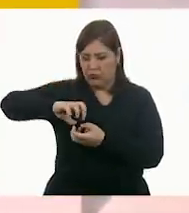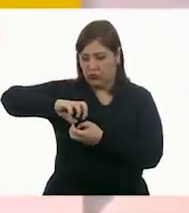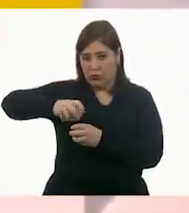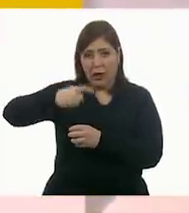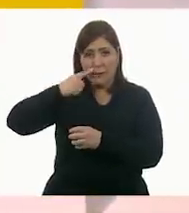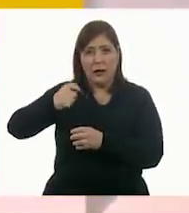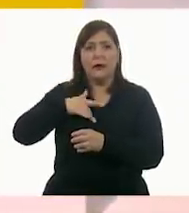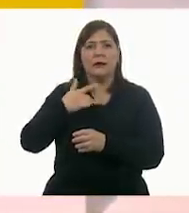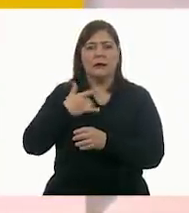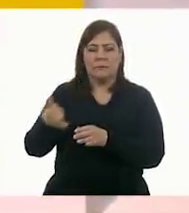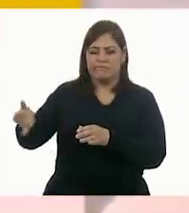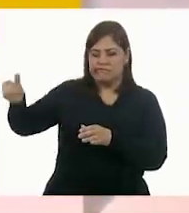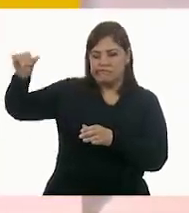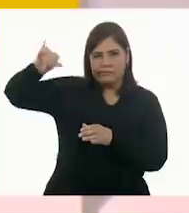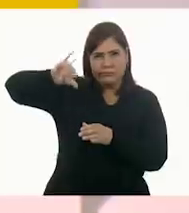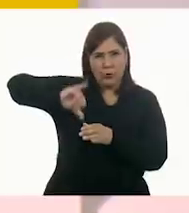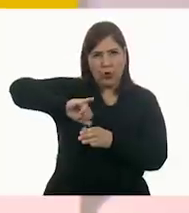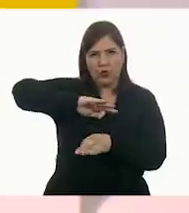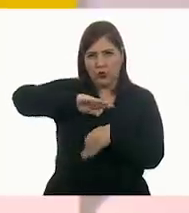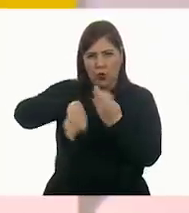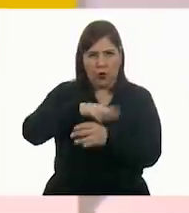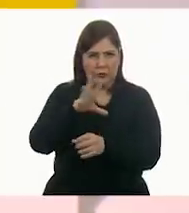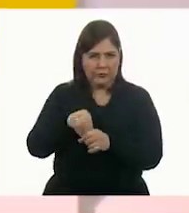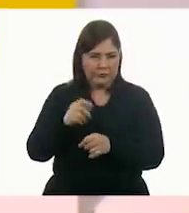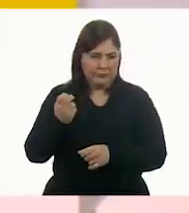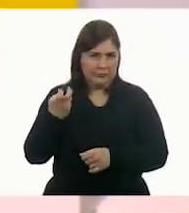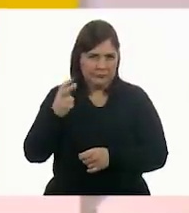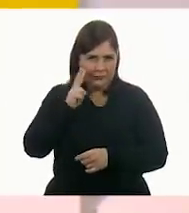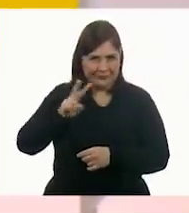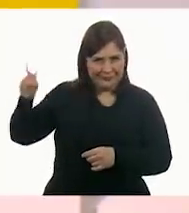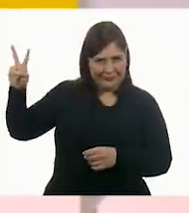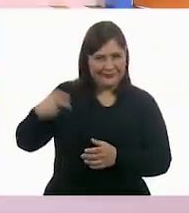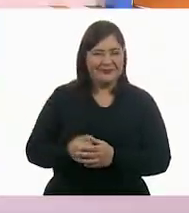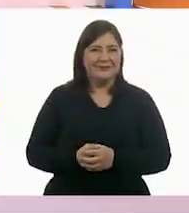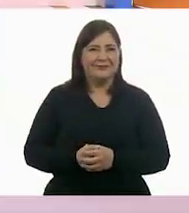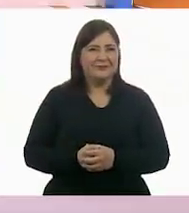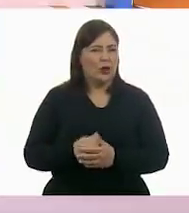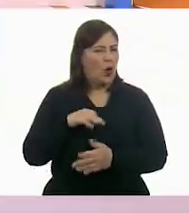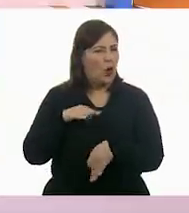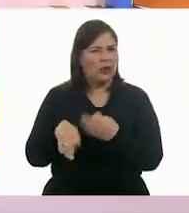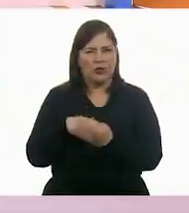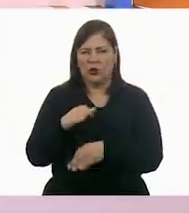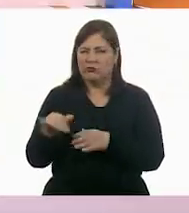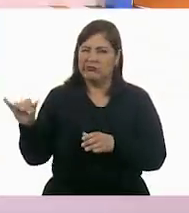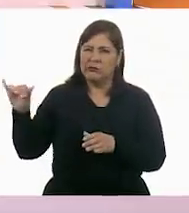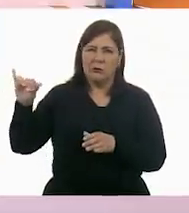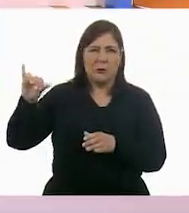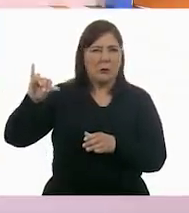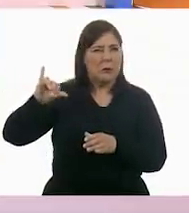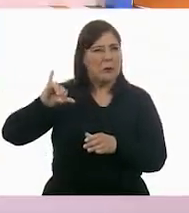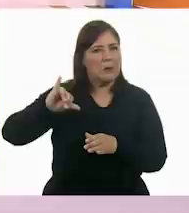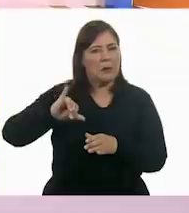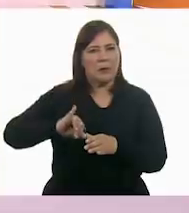destápalo y lo vaciamos completamente. Todo, todo, todo, todo.